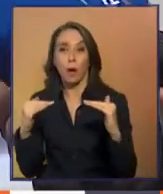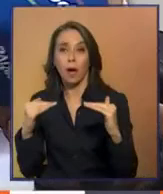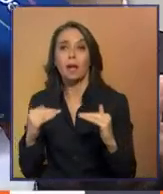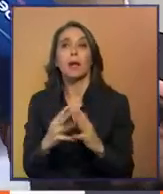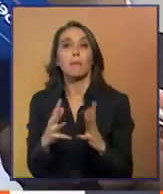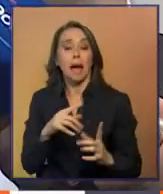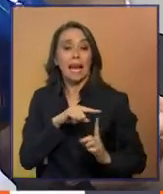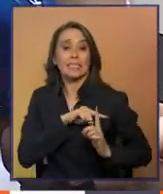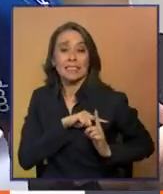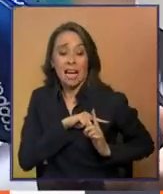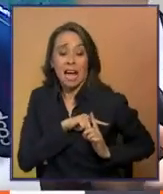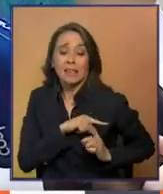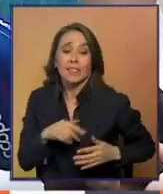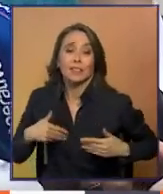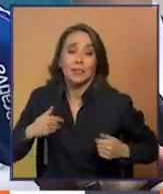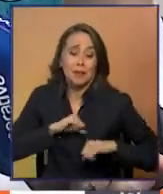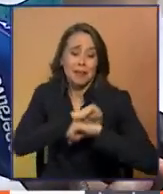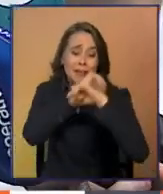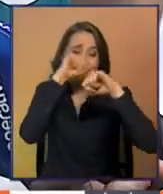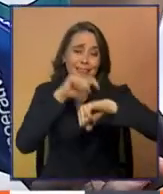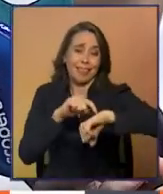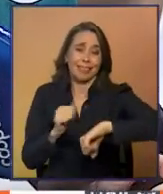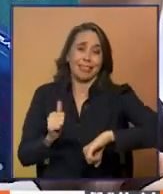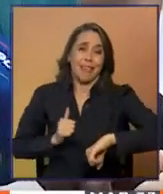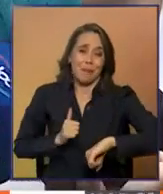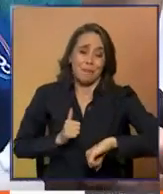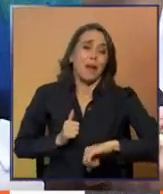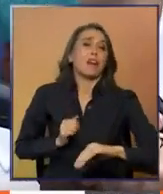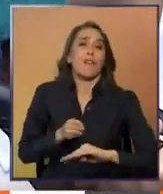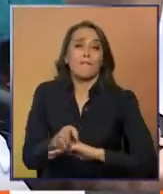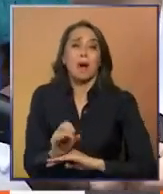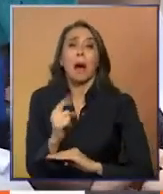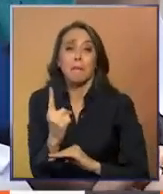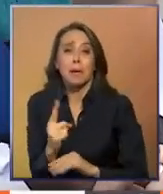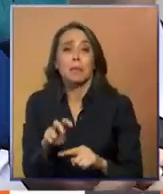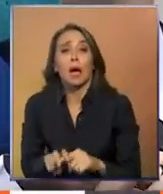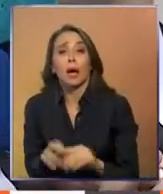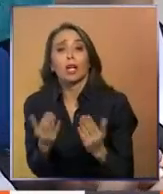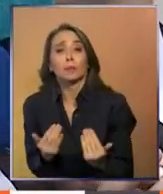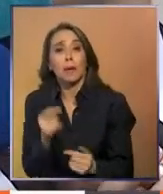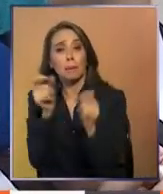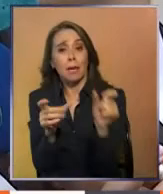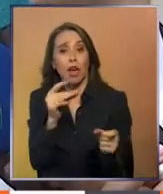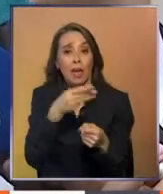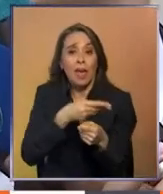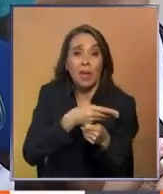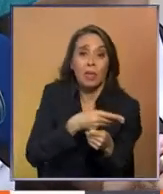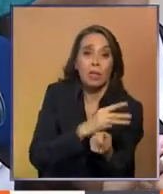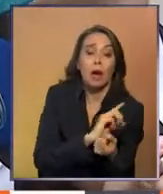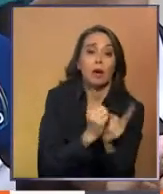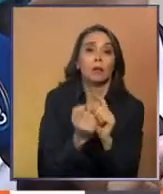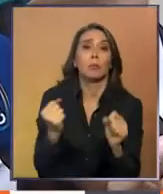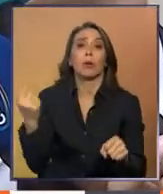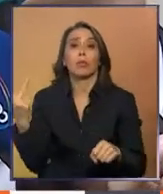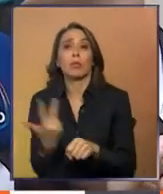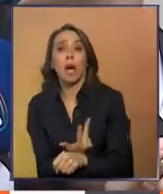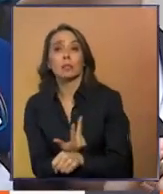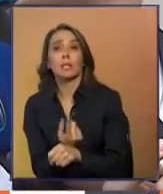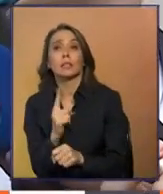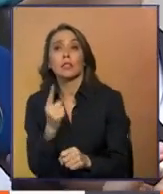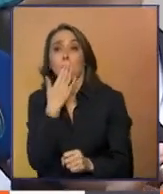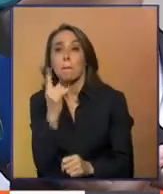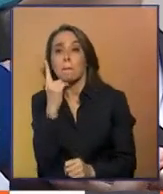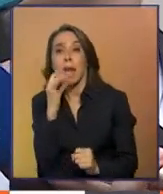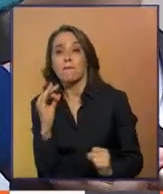grandes es levantarse temprano, llegar primero, estar esperando, pero en el caso de los adultos mayores esto puede transformarse en una tragedia si no los atendíamos